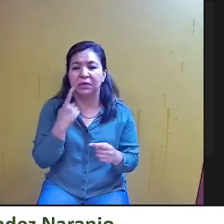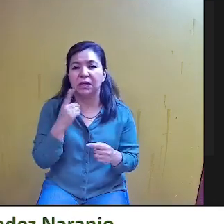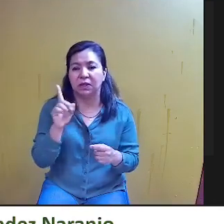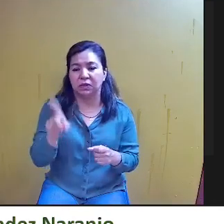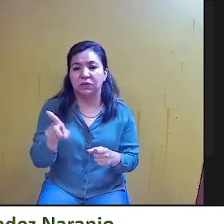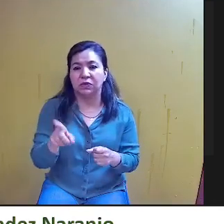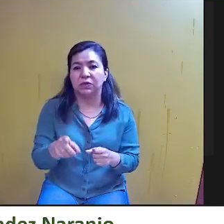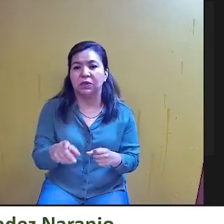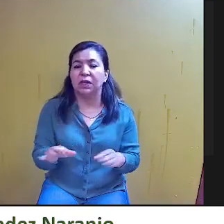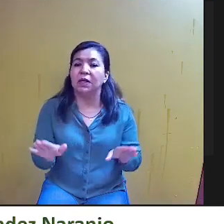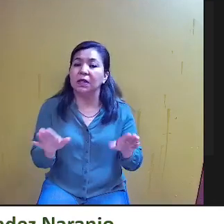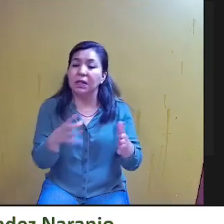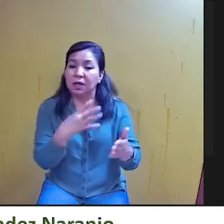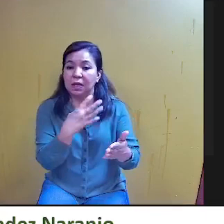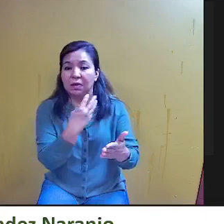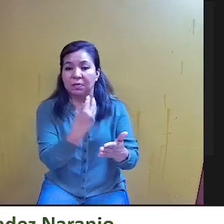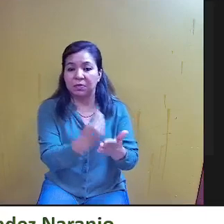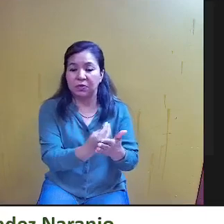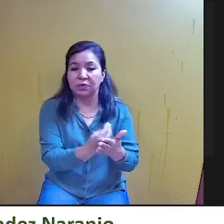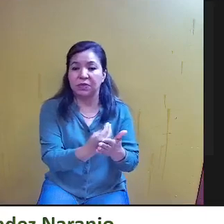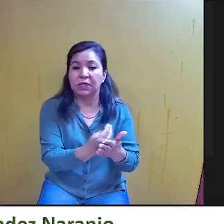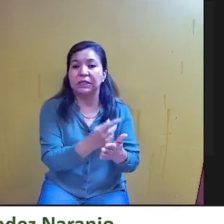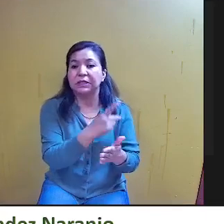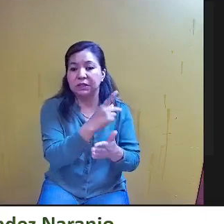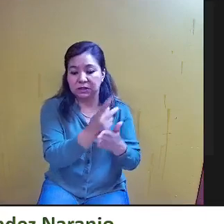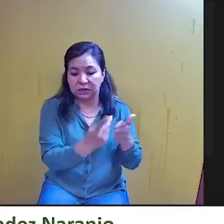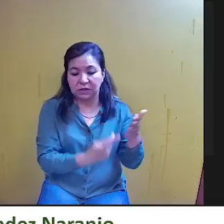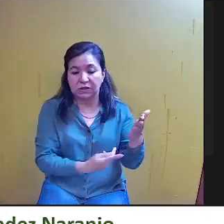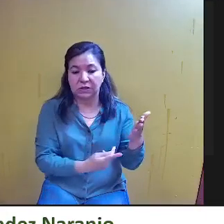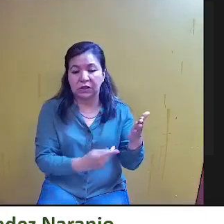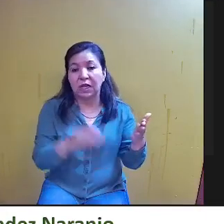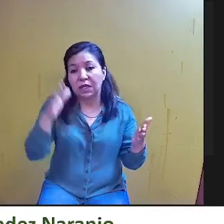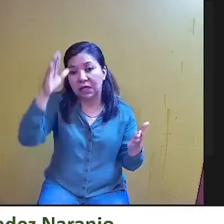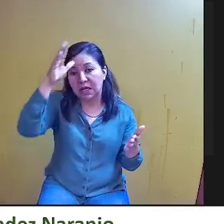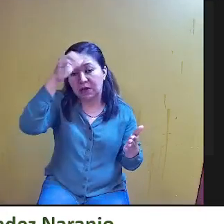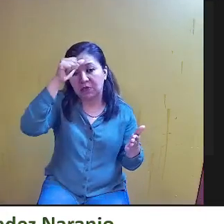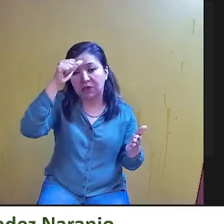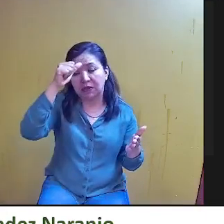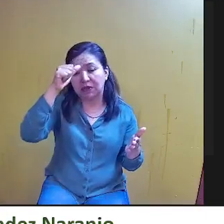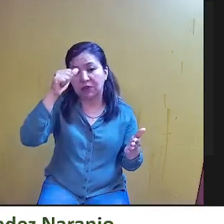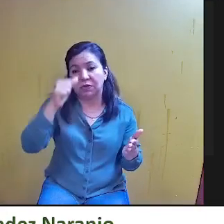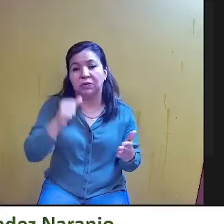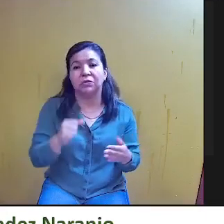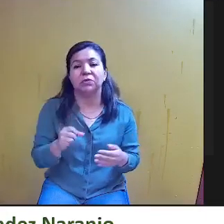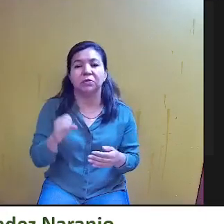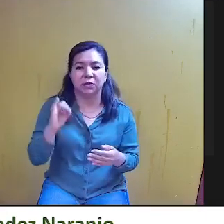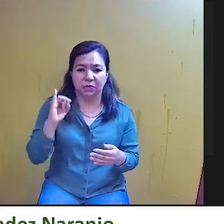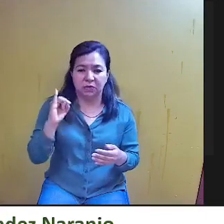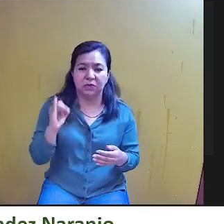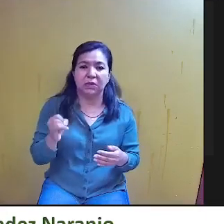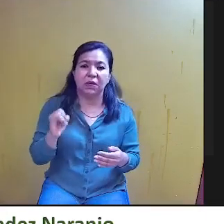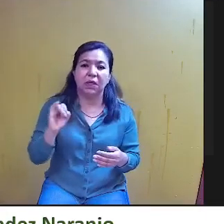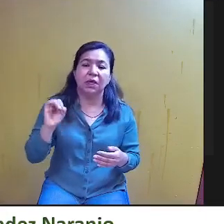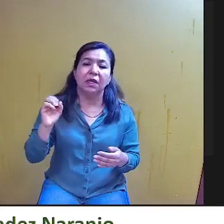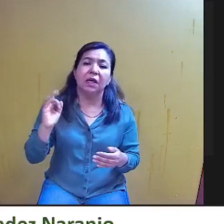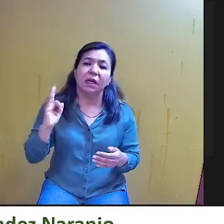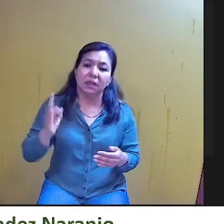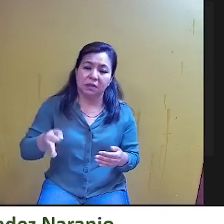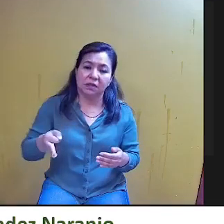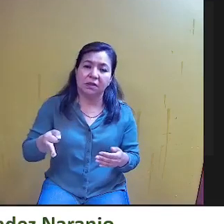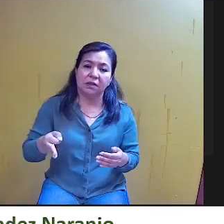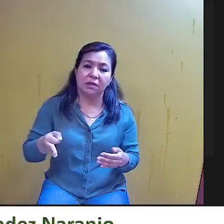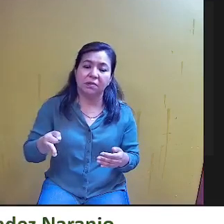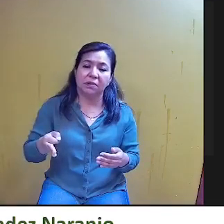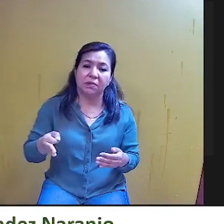Finalmente, la modificación contenida en el acuerdo mencionado, este tribunal la considera debidamente fundada y motivada, pues la autoridad